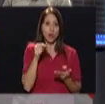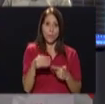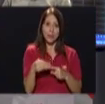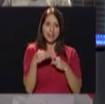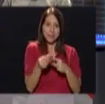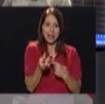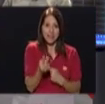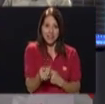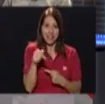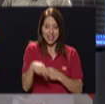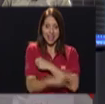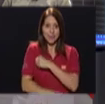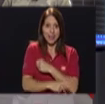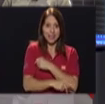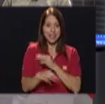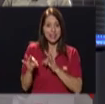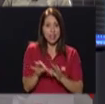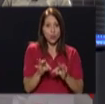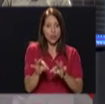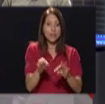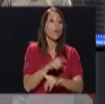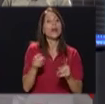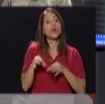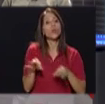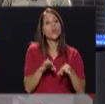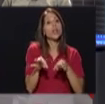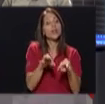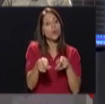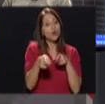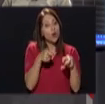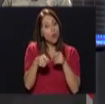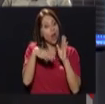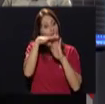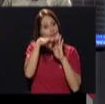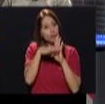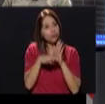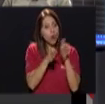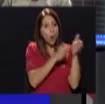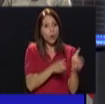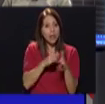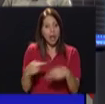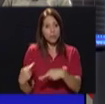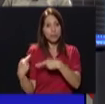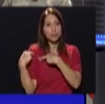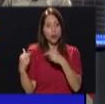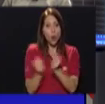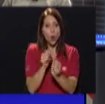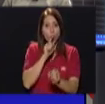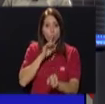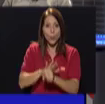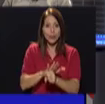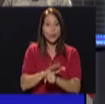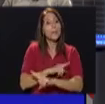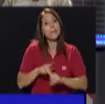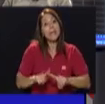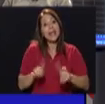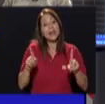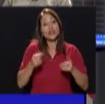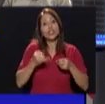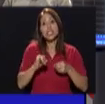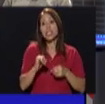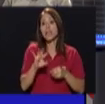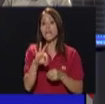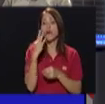turismo. Claro. Pero si es un turismo ordenado, regulado, bien responsablemente, con ese compromiso que todos debemos de tener. Pero si es un